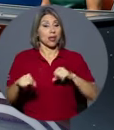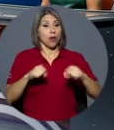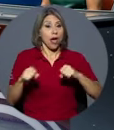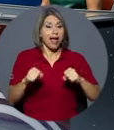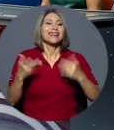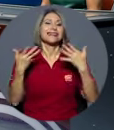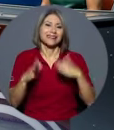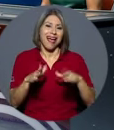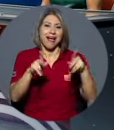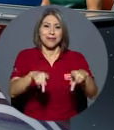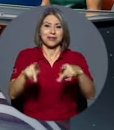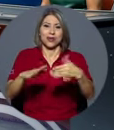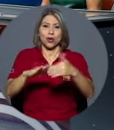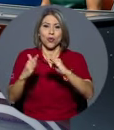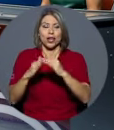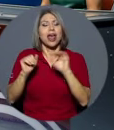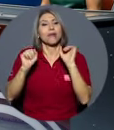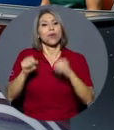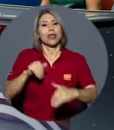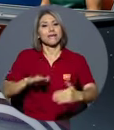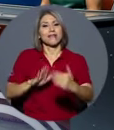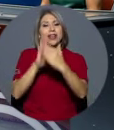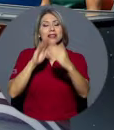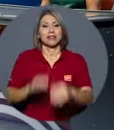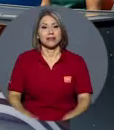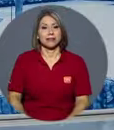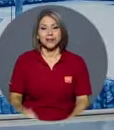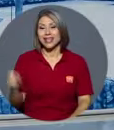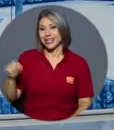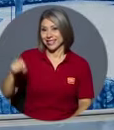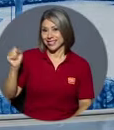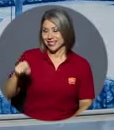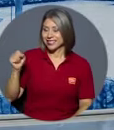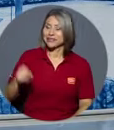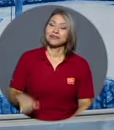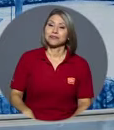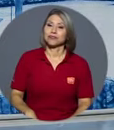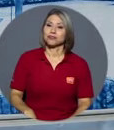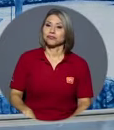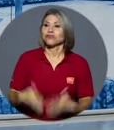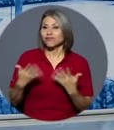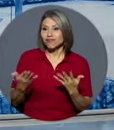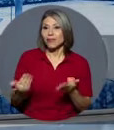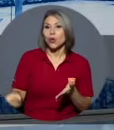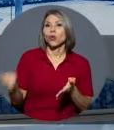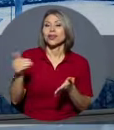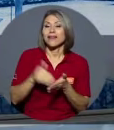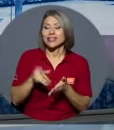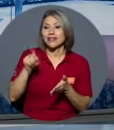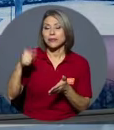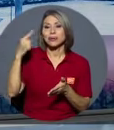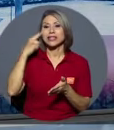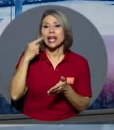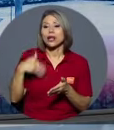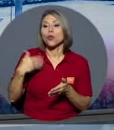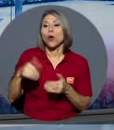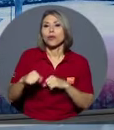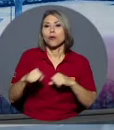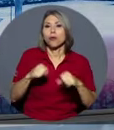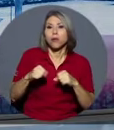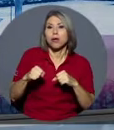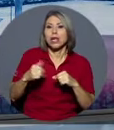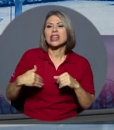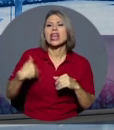la comunidad haya estado preparada para enfrentarlos de la mejor manera. Sí, un poco la ventaja es que, de nuevo, el asunto de los periodos de retorno,